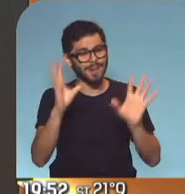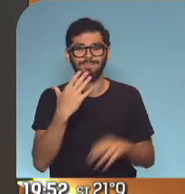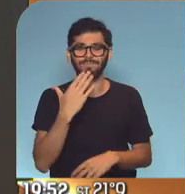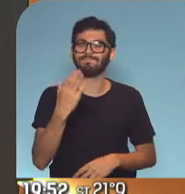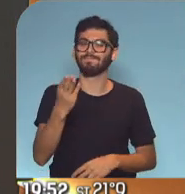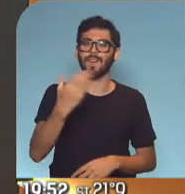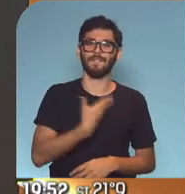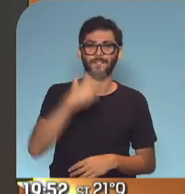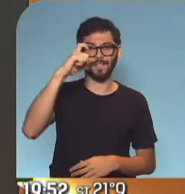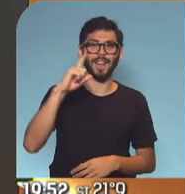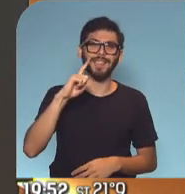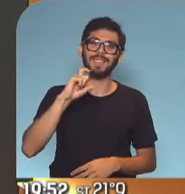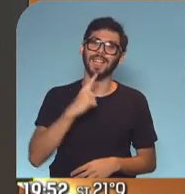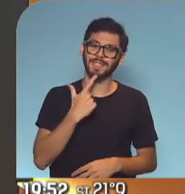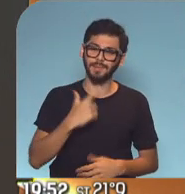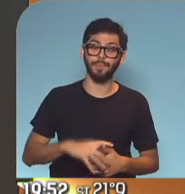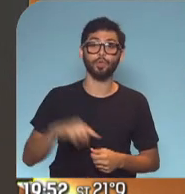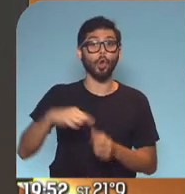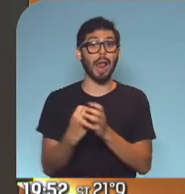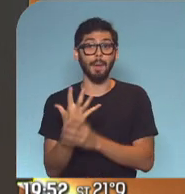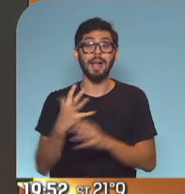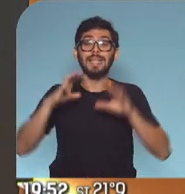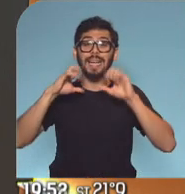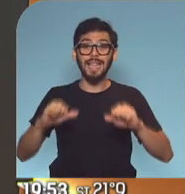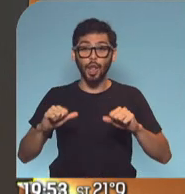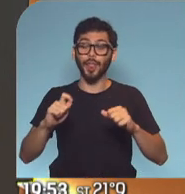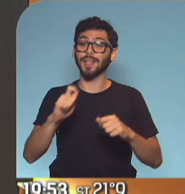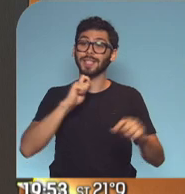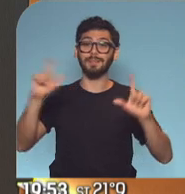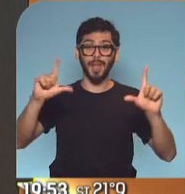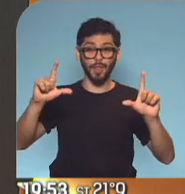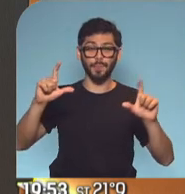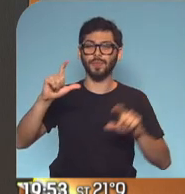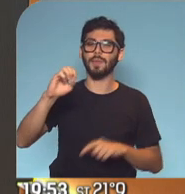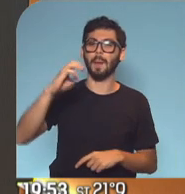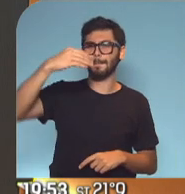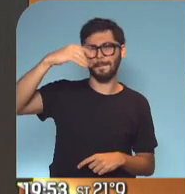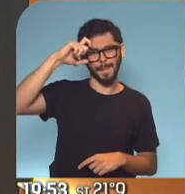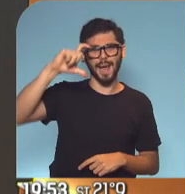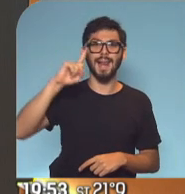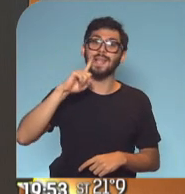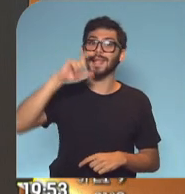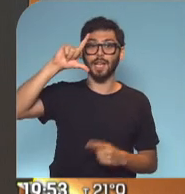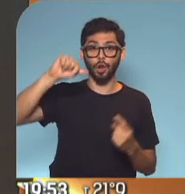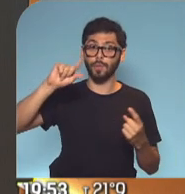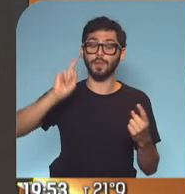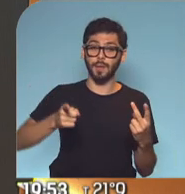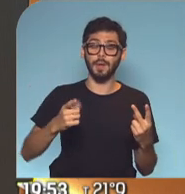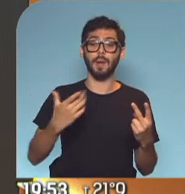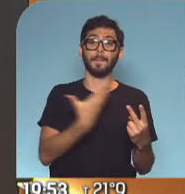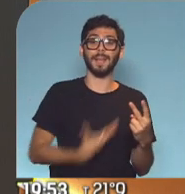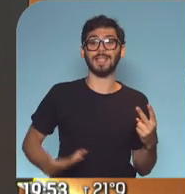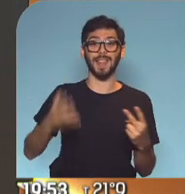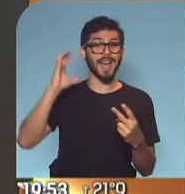Y esta mañana, en una conferencia de prensa, el secretario de Medios y Comunicación Pública, Francisco Meritelo, y la presidenta de Radio y Televisión Argentina,